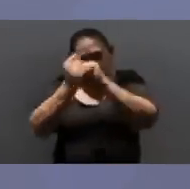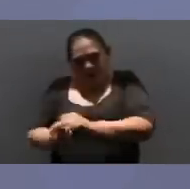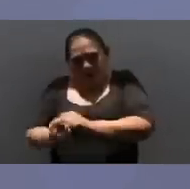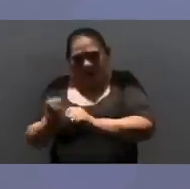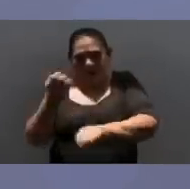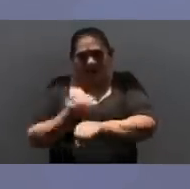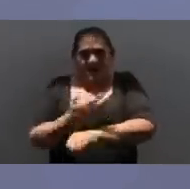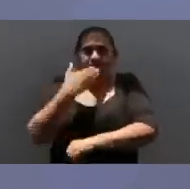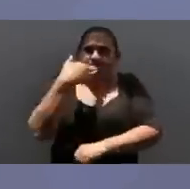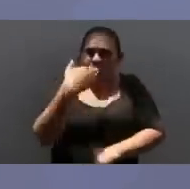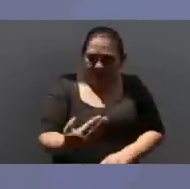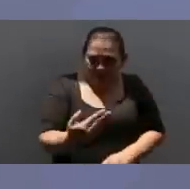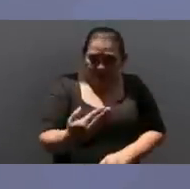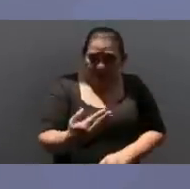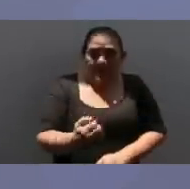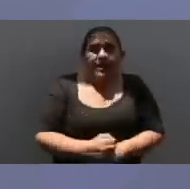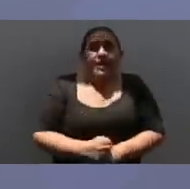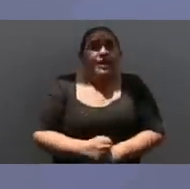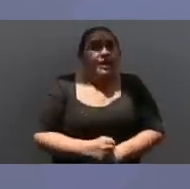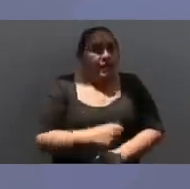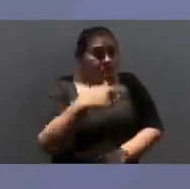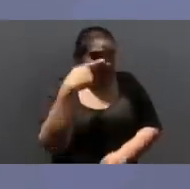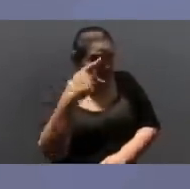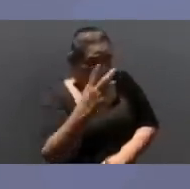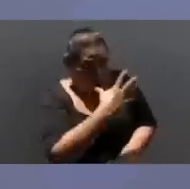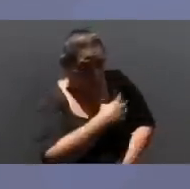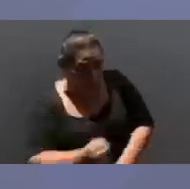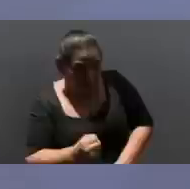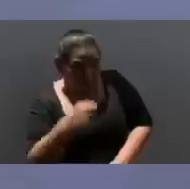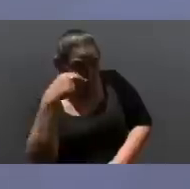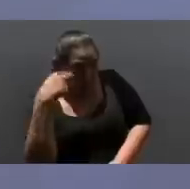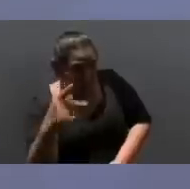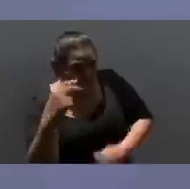bien y que a sus hijos y a sus nietos les toque todavía